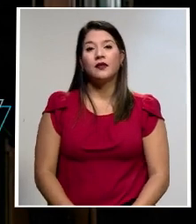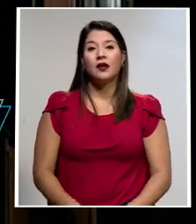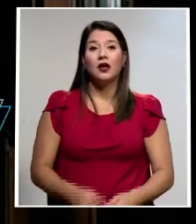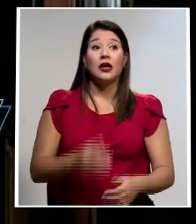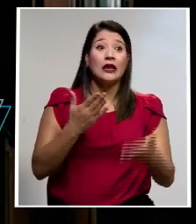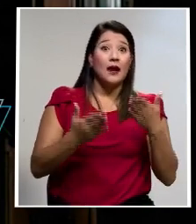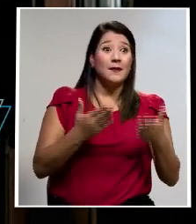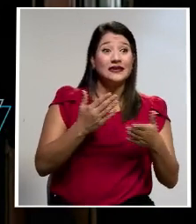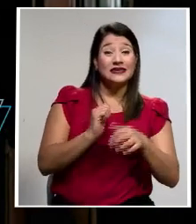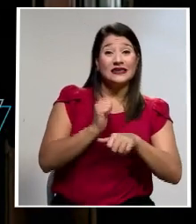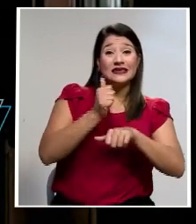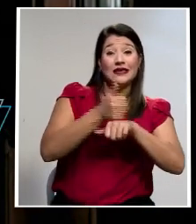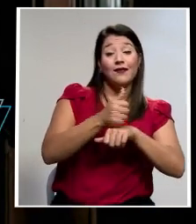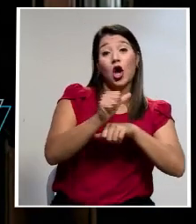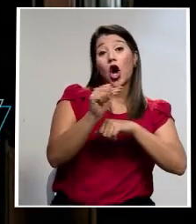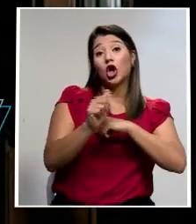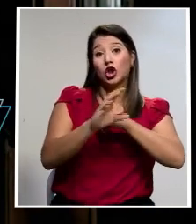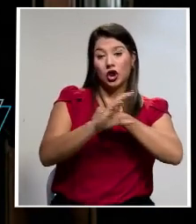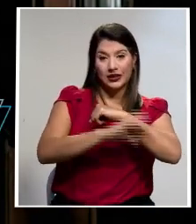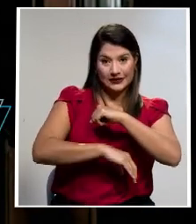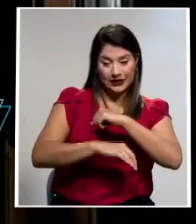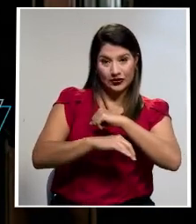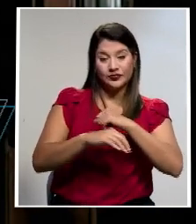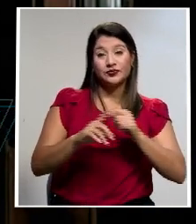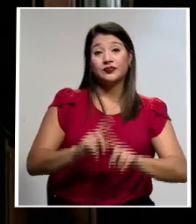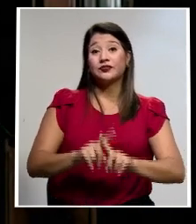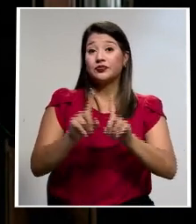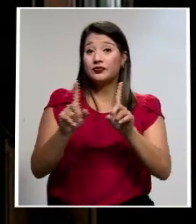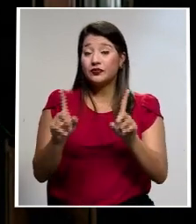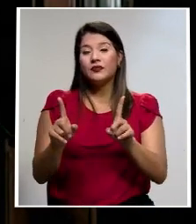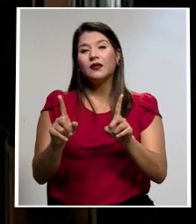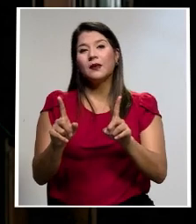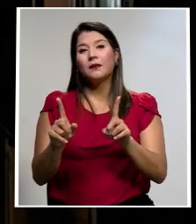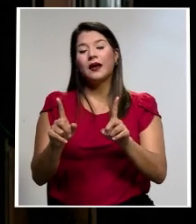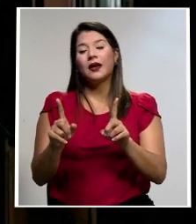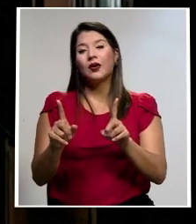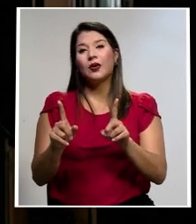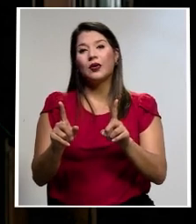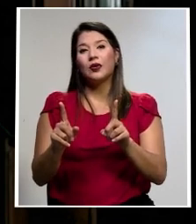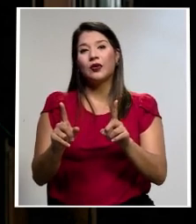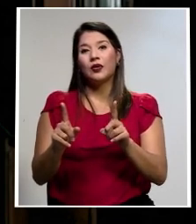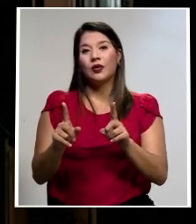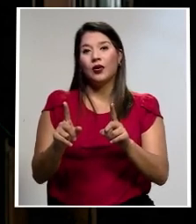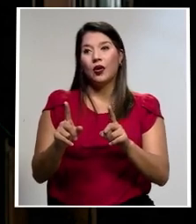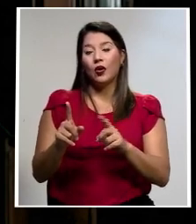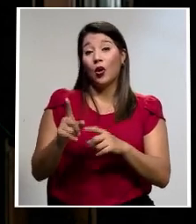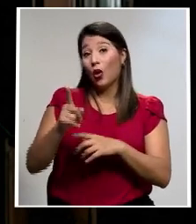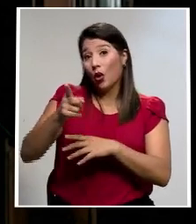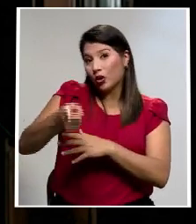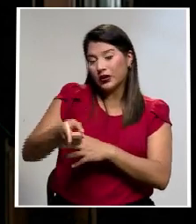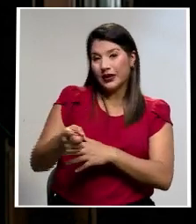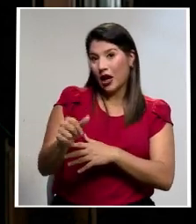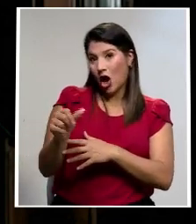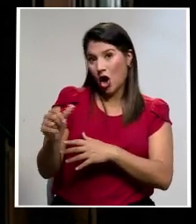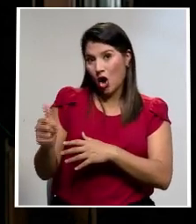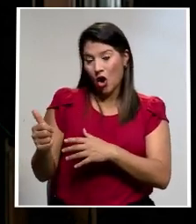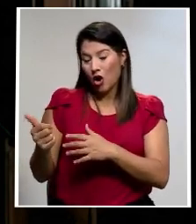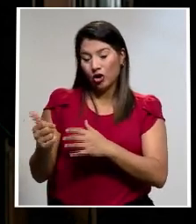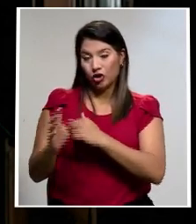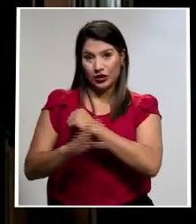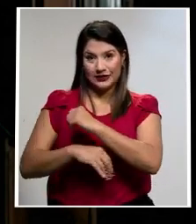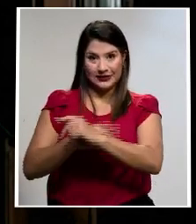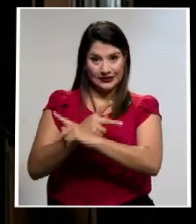o en su defecto que hubiera anulado esa parte de la resolución y hubiera ordenado el reenvío tal y como lo hace en otra parte de la decisión